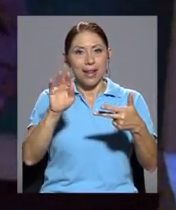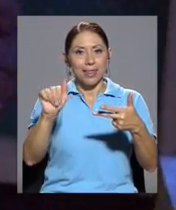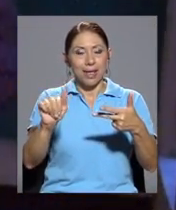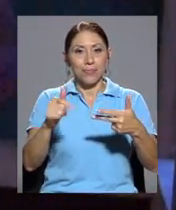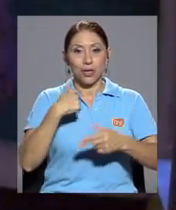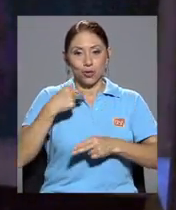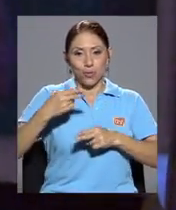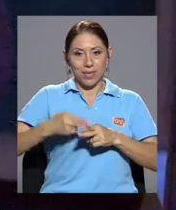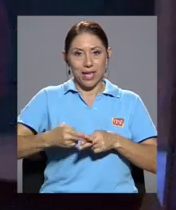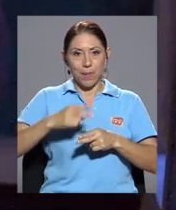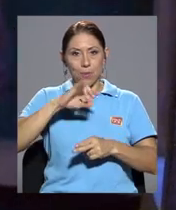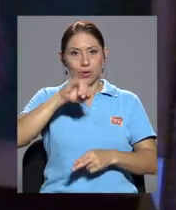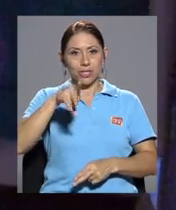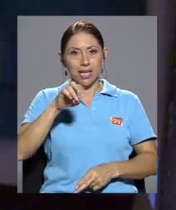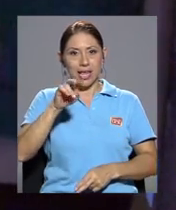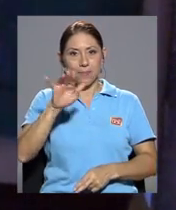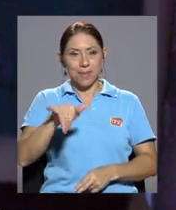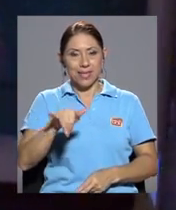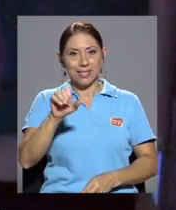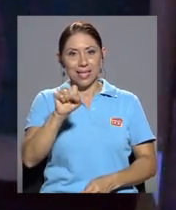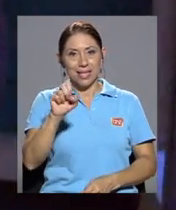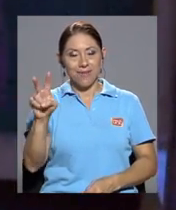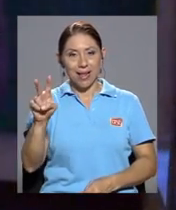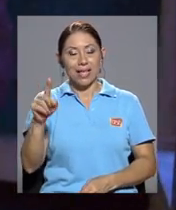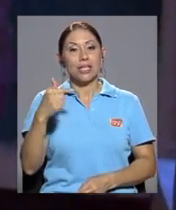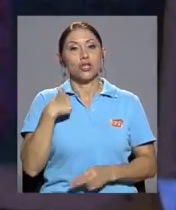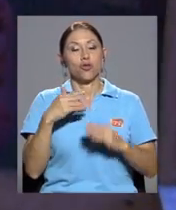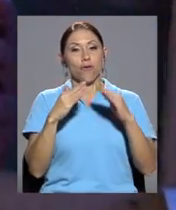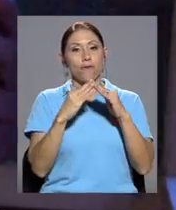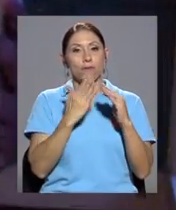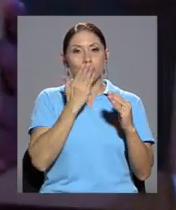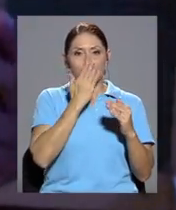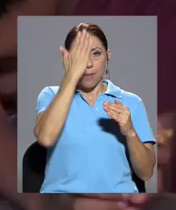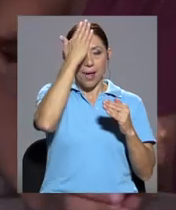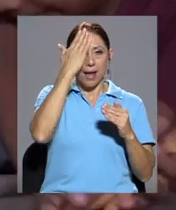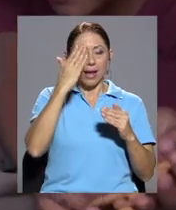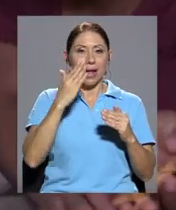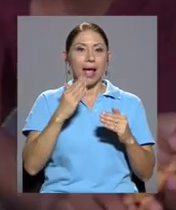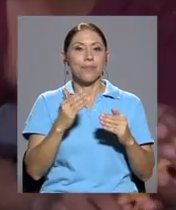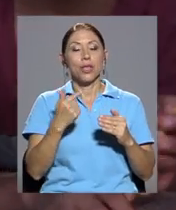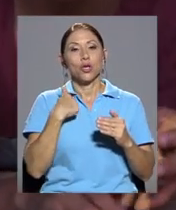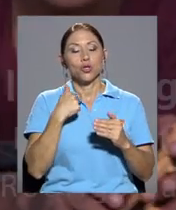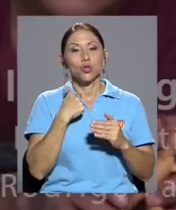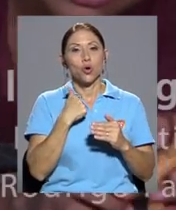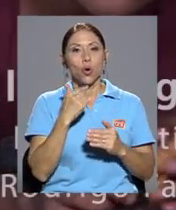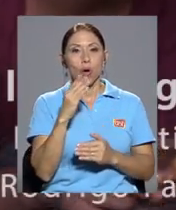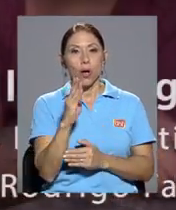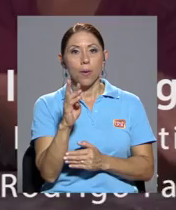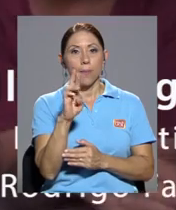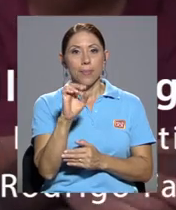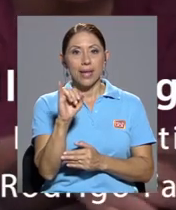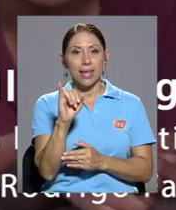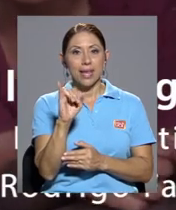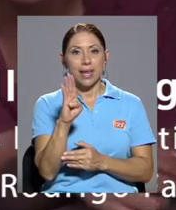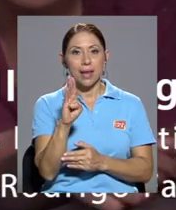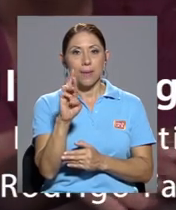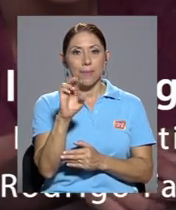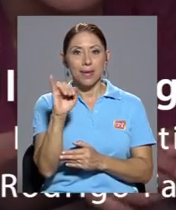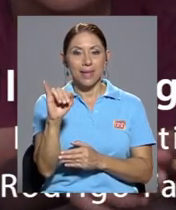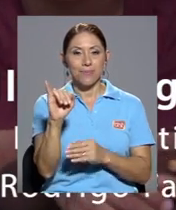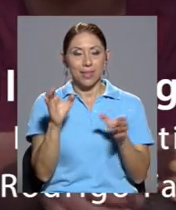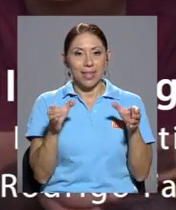me llamo ya hay 20 ellos vargas soy de google y talamanca soy indígena bribri del clan 24